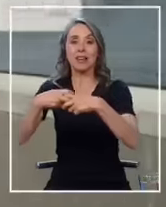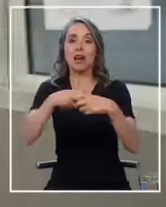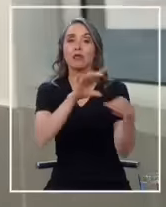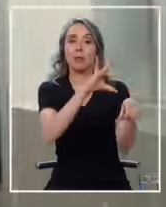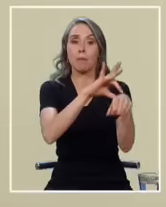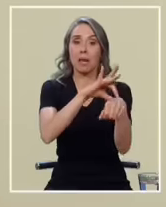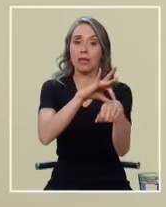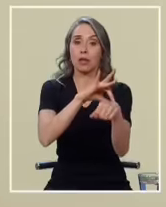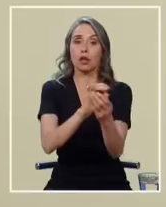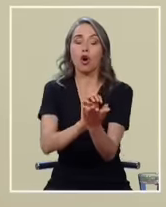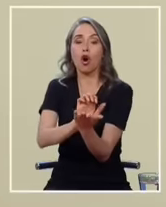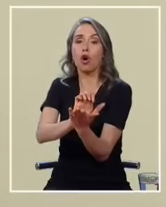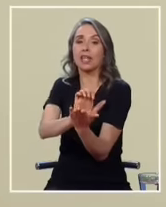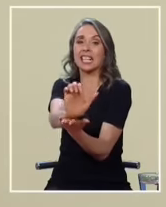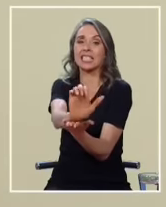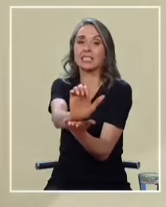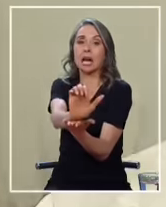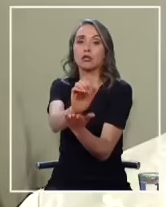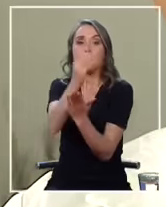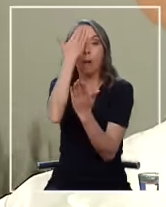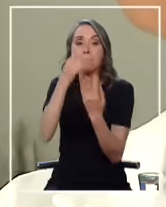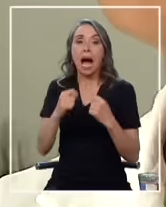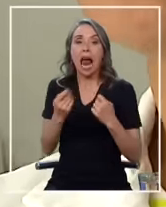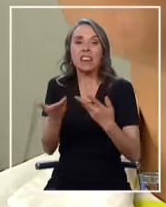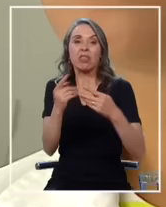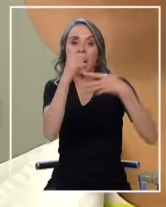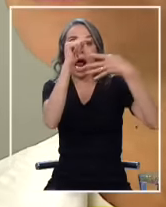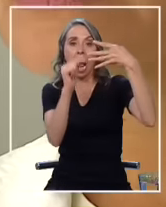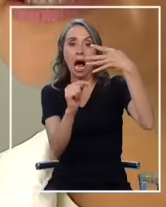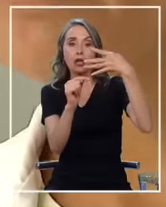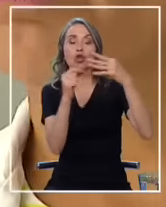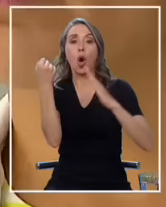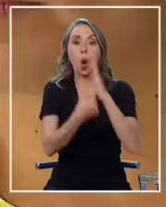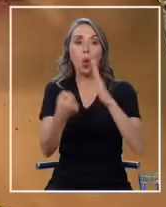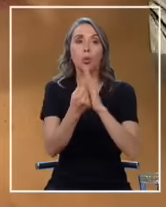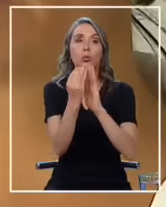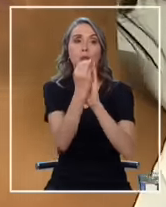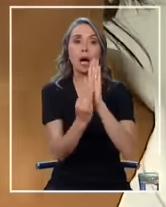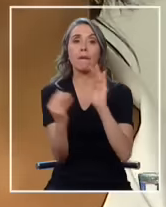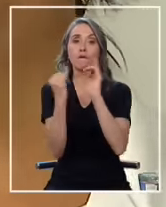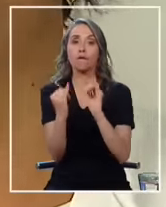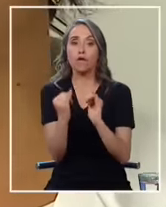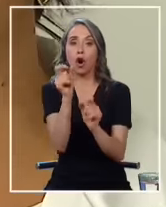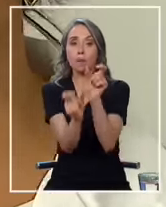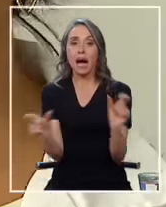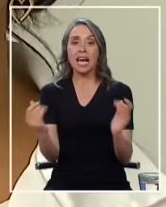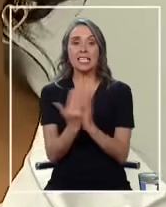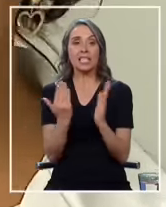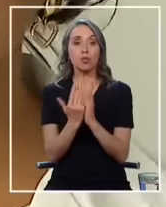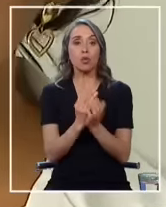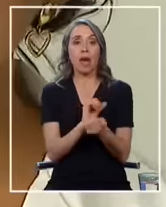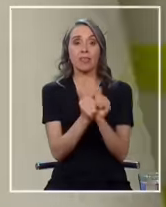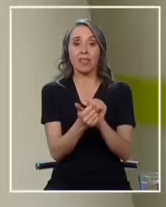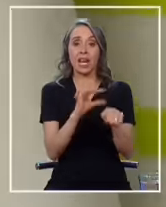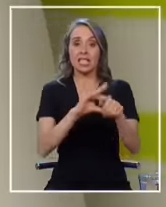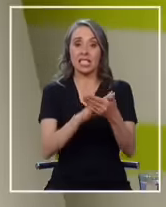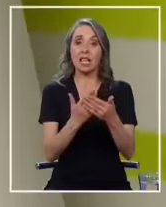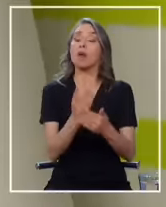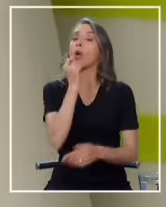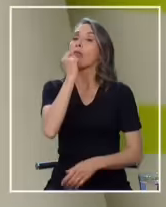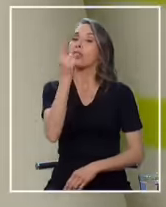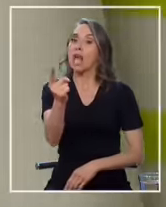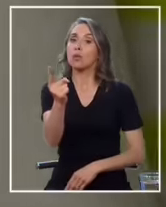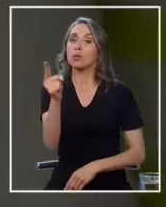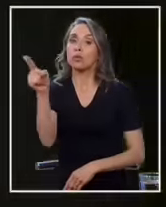Colegio Médico han rechazado todo tipo de maltratos. Aseguran que abogan por establecer canales para que los estudiantes puedan denunciar este tipo